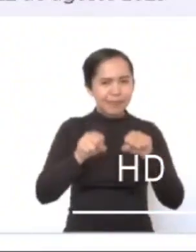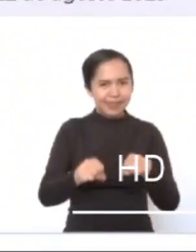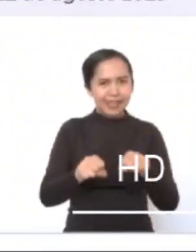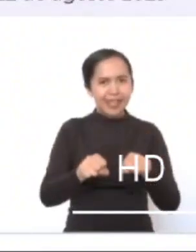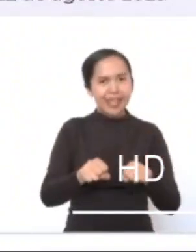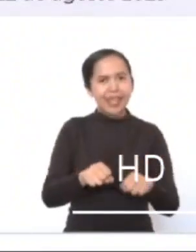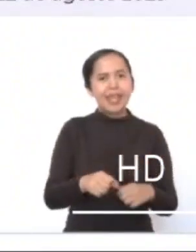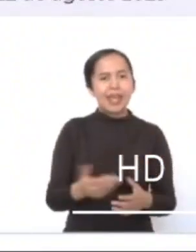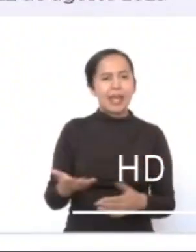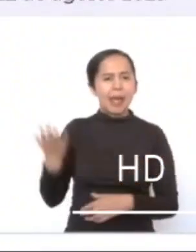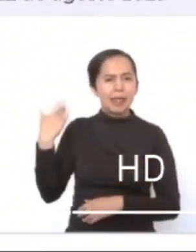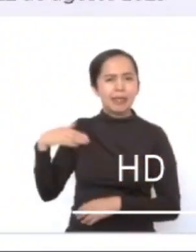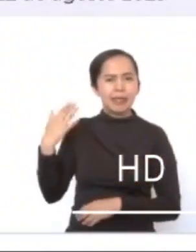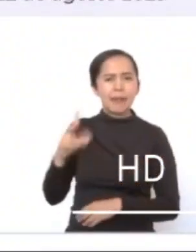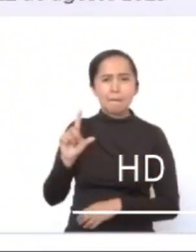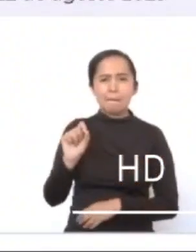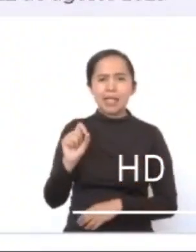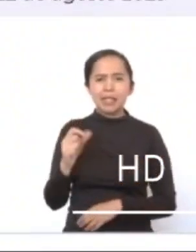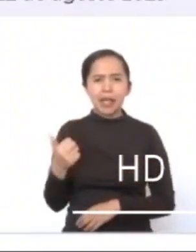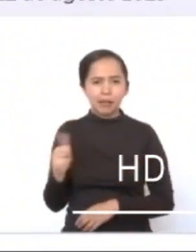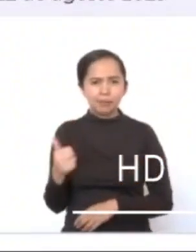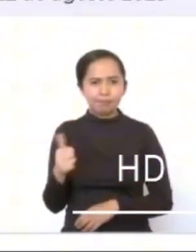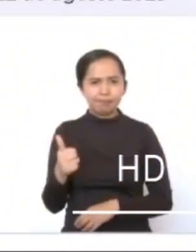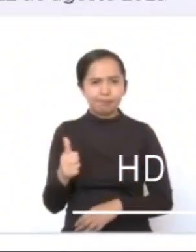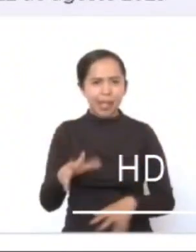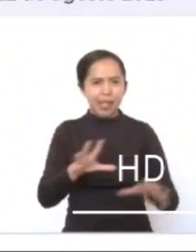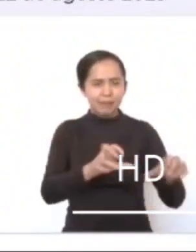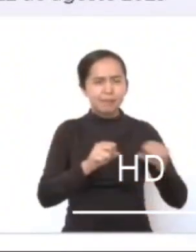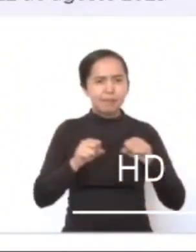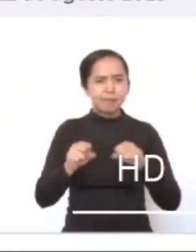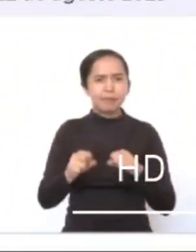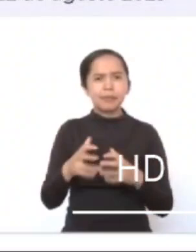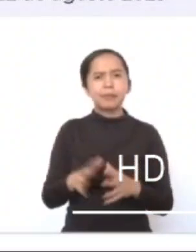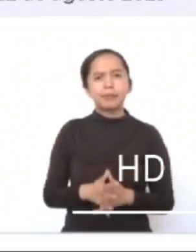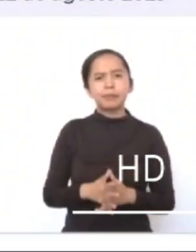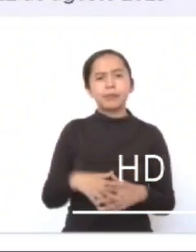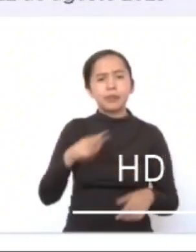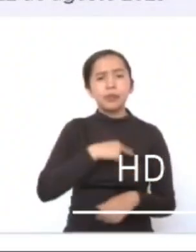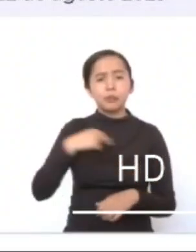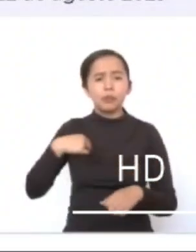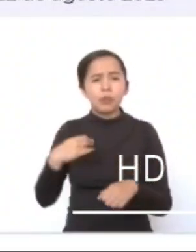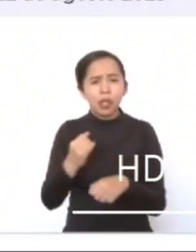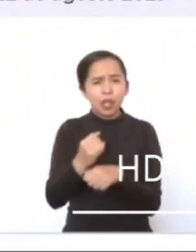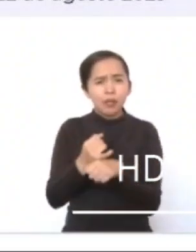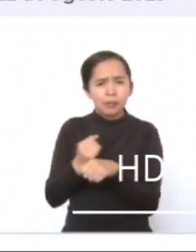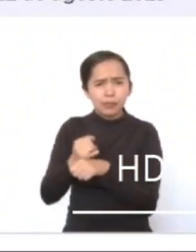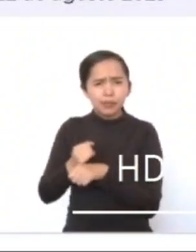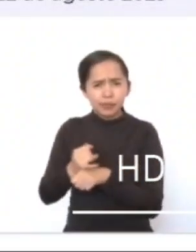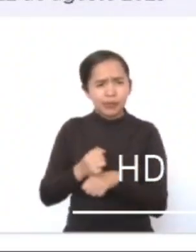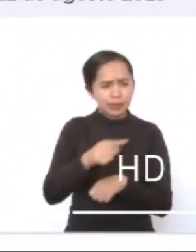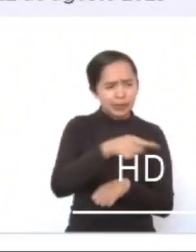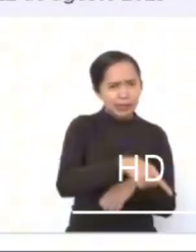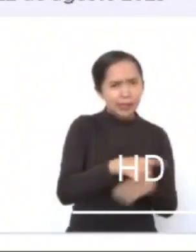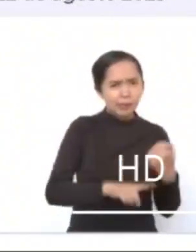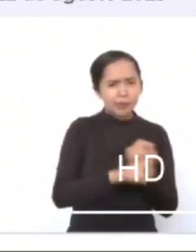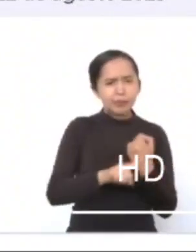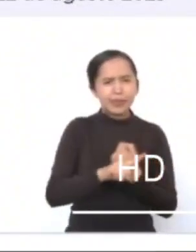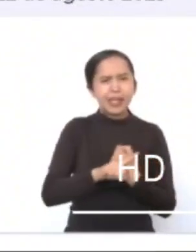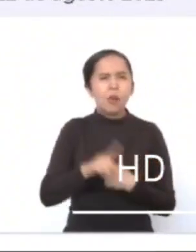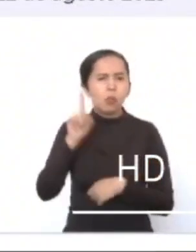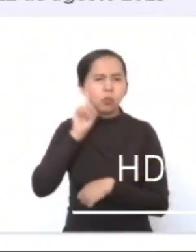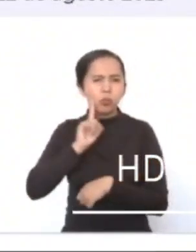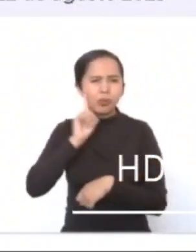el pasado 20 de agosto. En este caso, iniciamos la investigación de manera inmediata por la desaparición